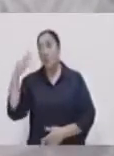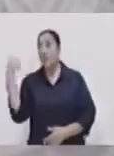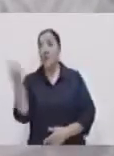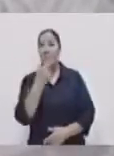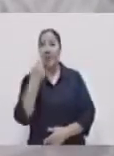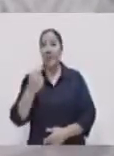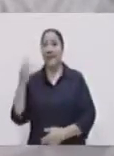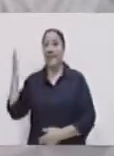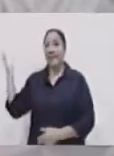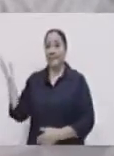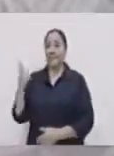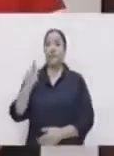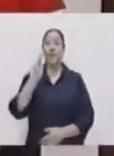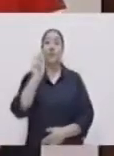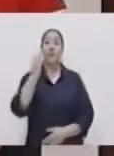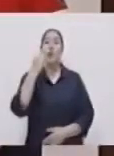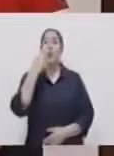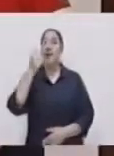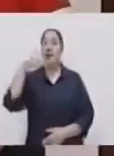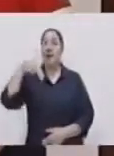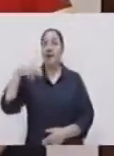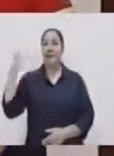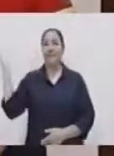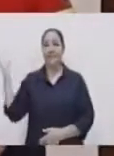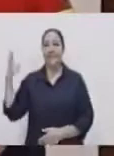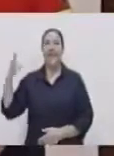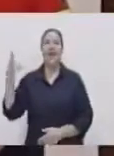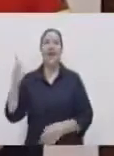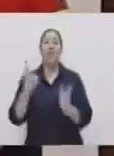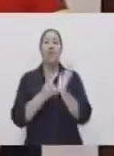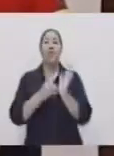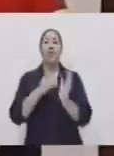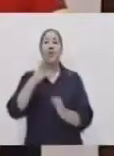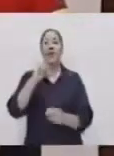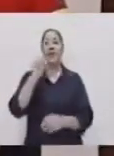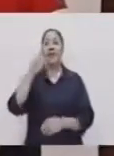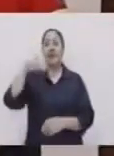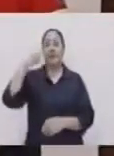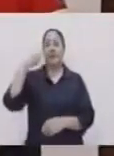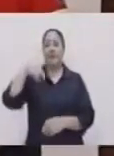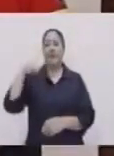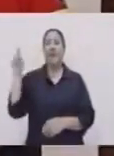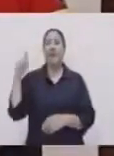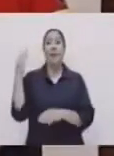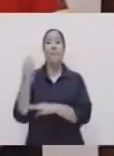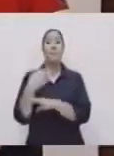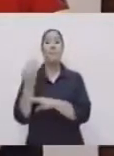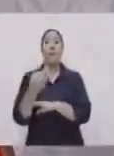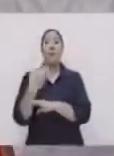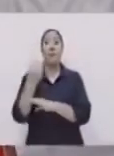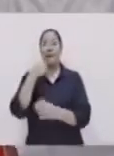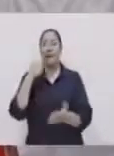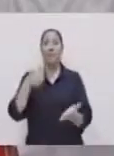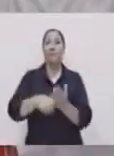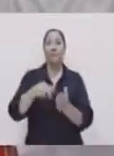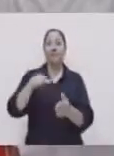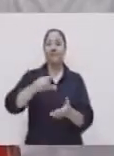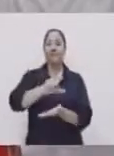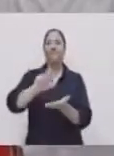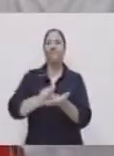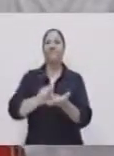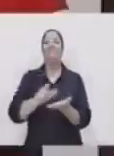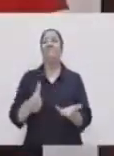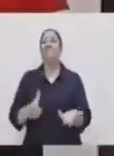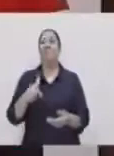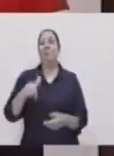Hola a todos, soy el oficial Johan Morales y estoy con la doctora Carmen López. Somos del Cuerpo de Bomberos Municipales de la Ciudad de Guatemala. Hoy aprenderemos sobre